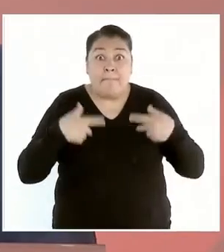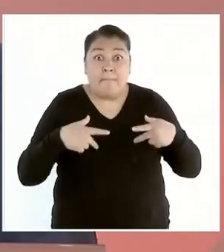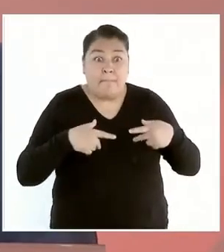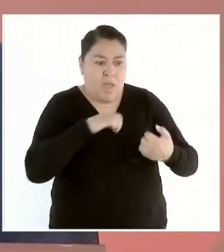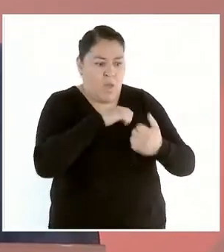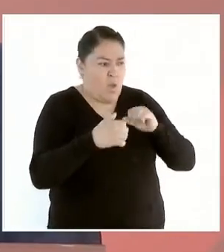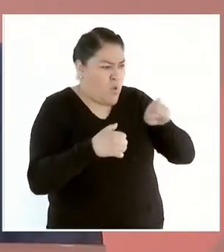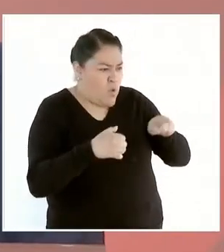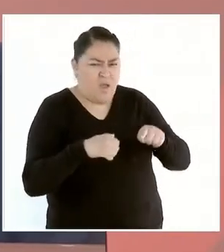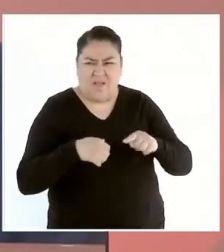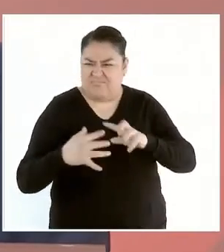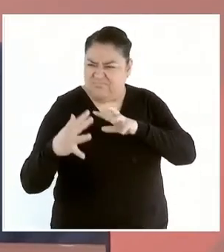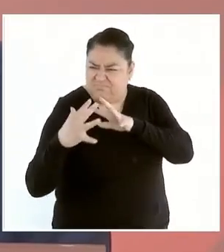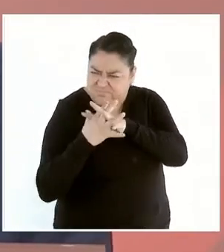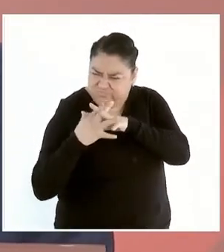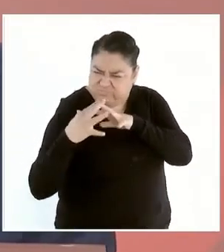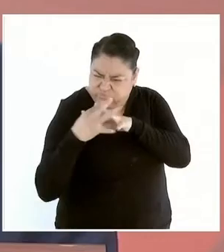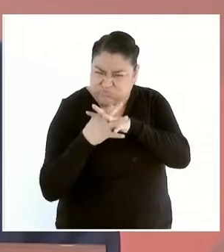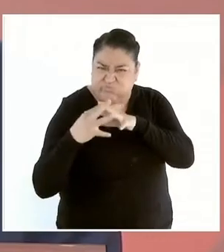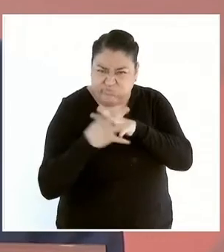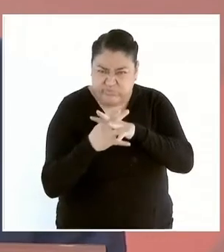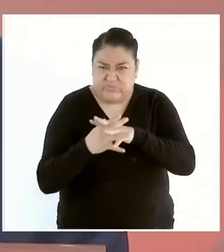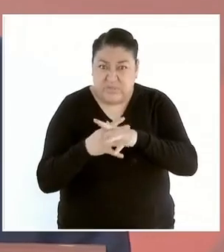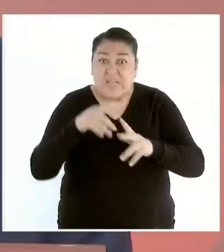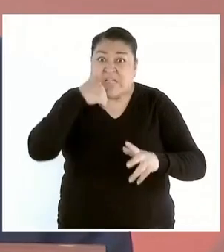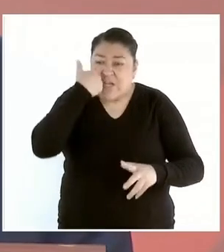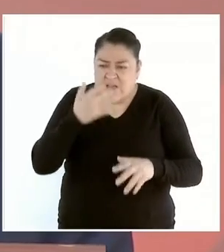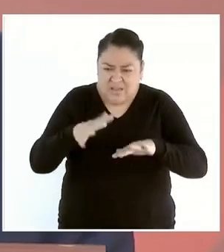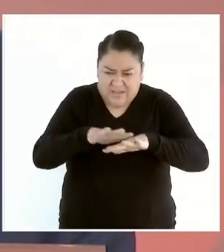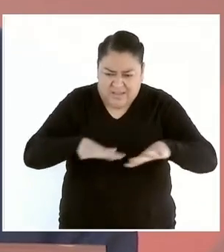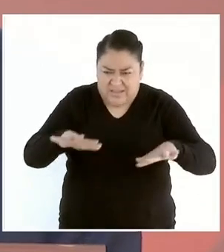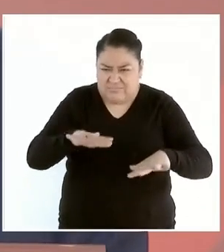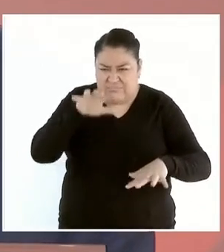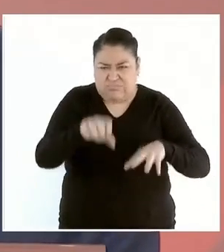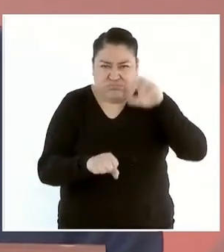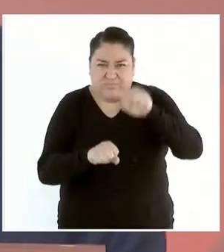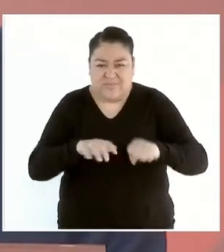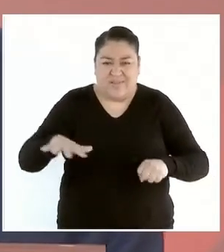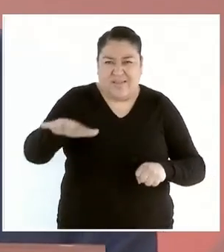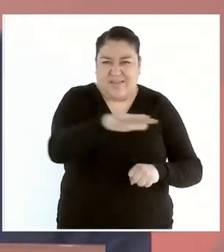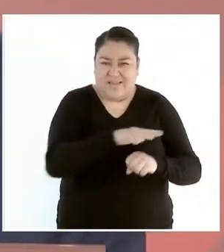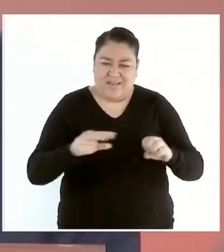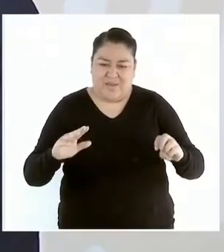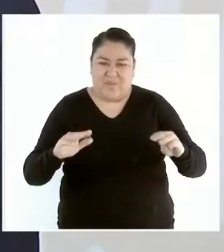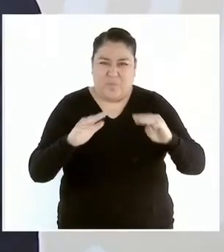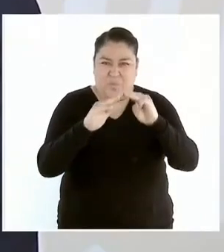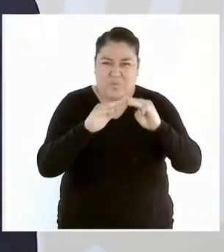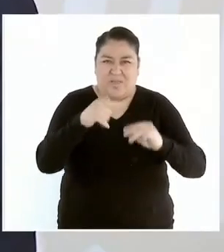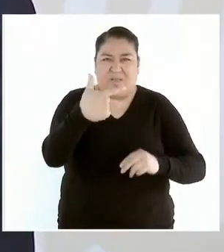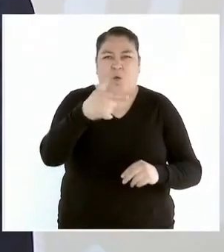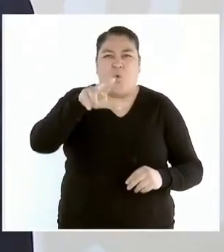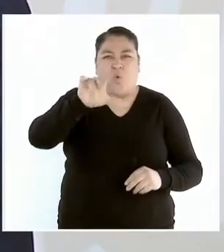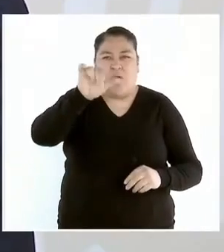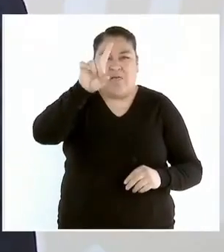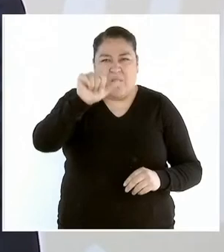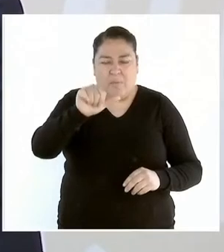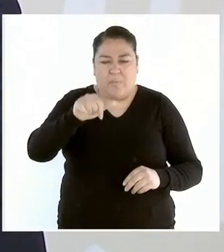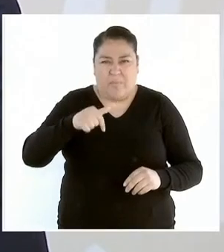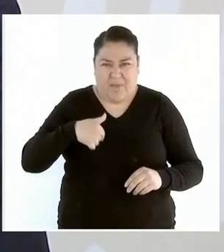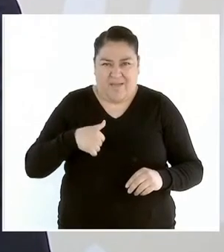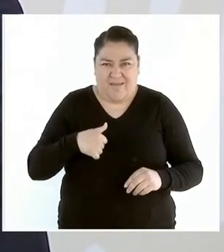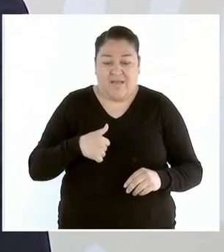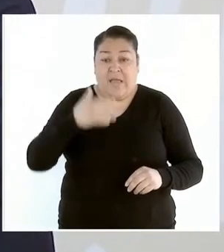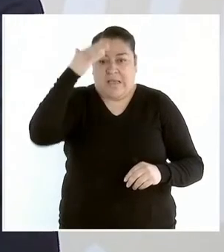supremos por apoderarse del cerro de guadalupe que atacó